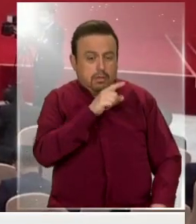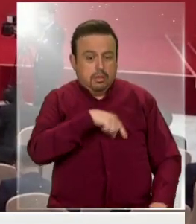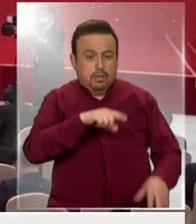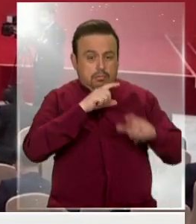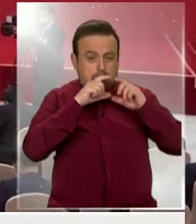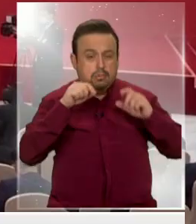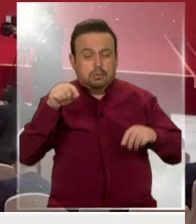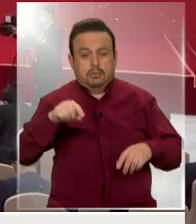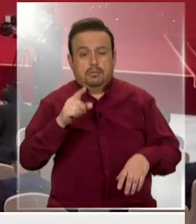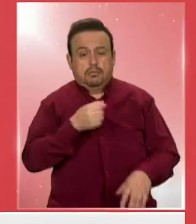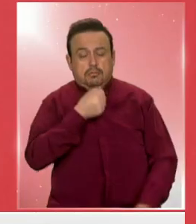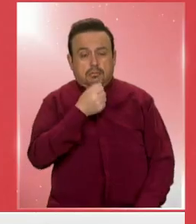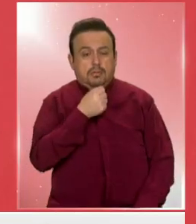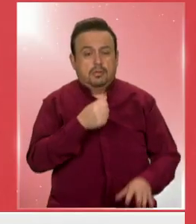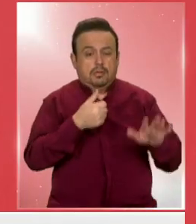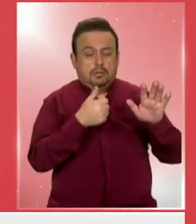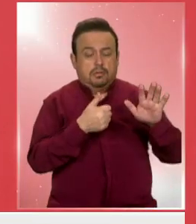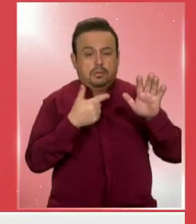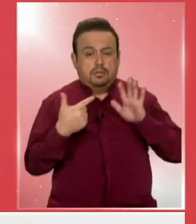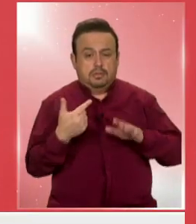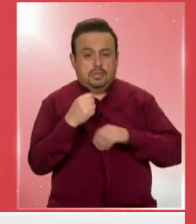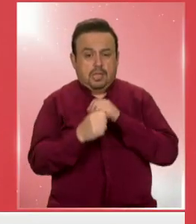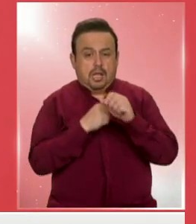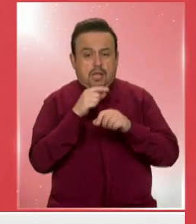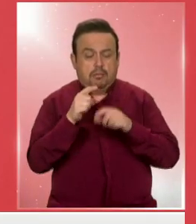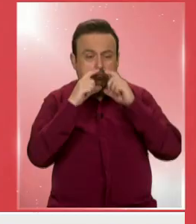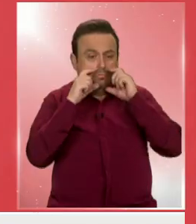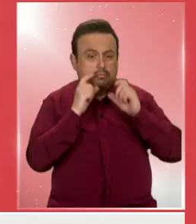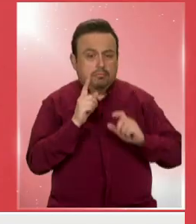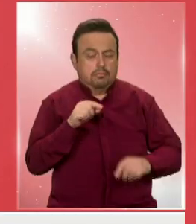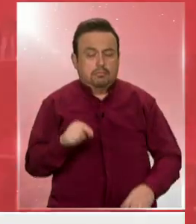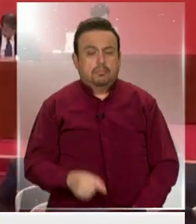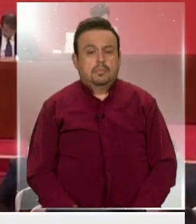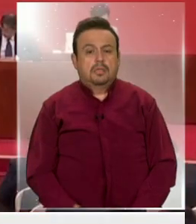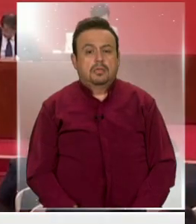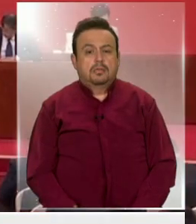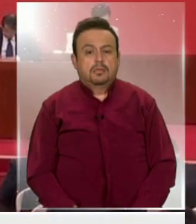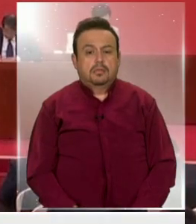menos el que tiene 67 años revisemos parte de este momento